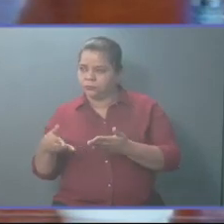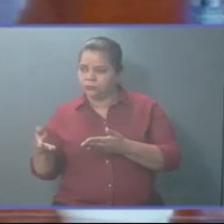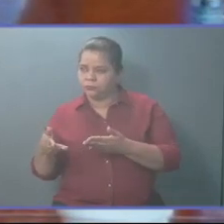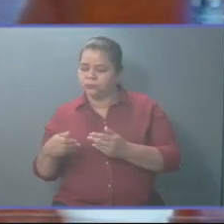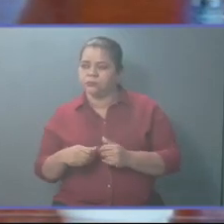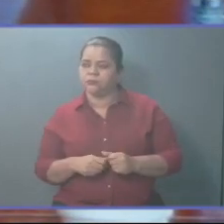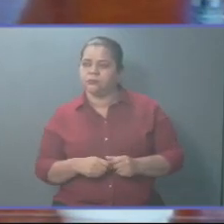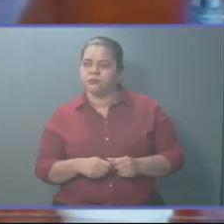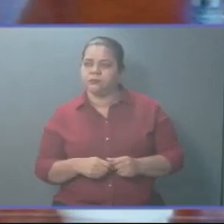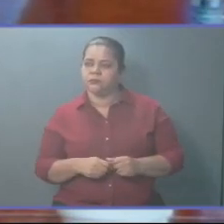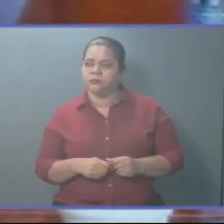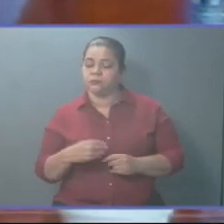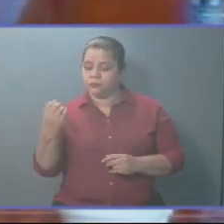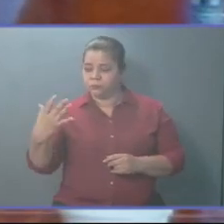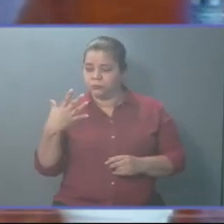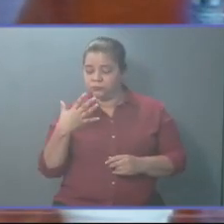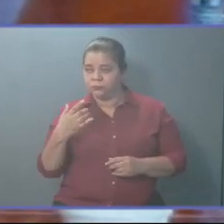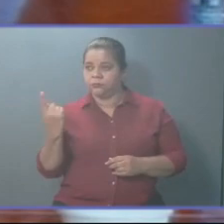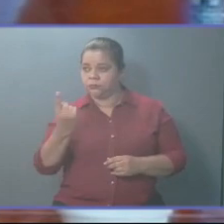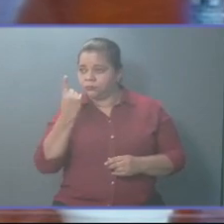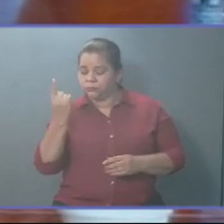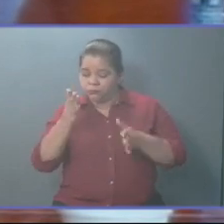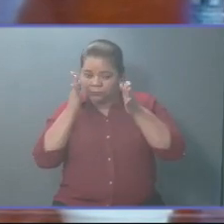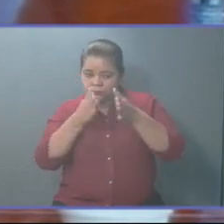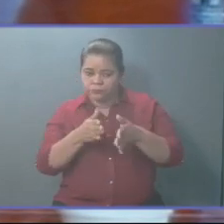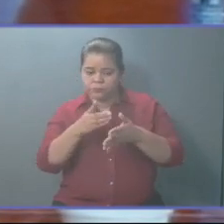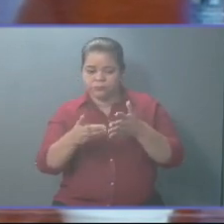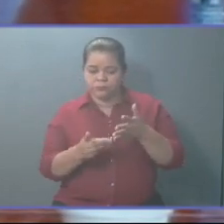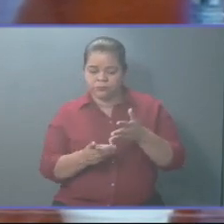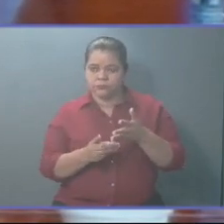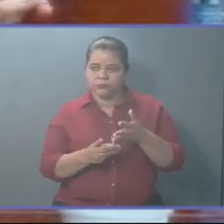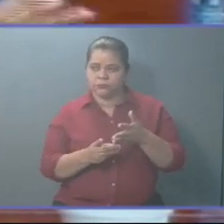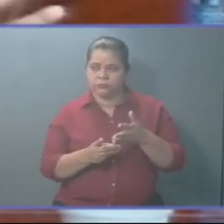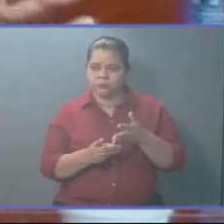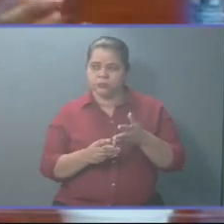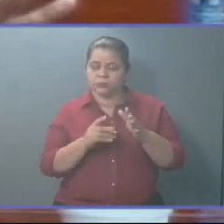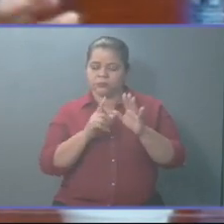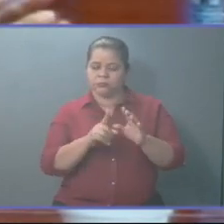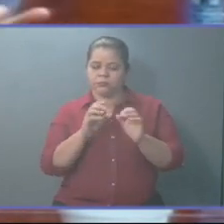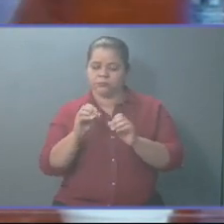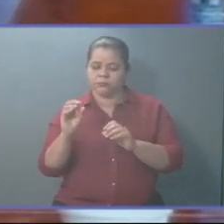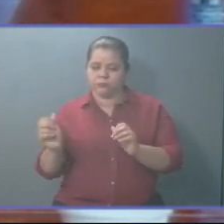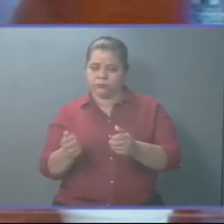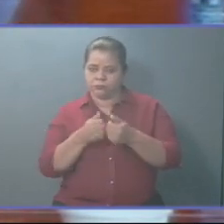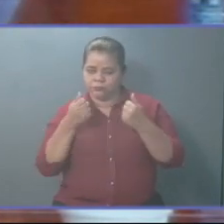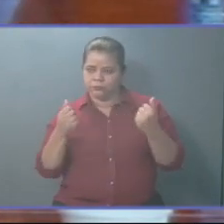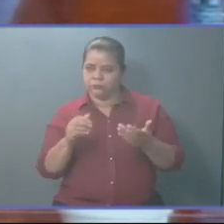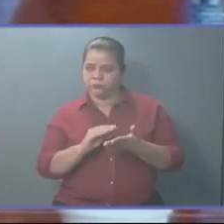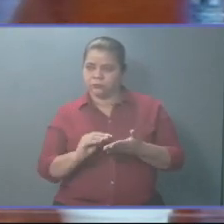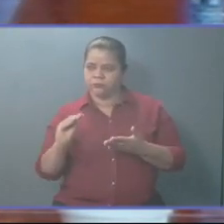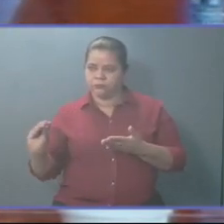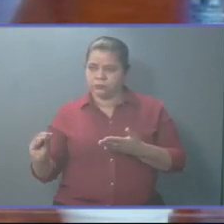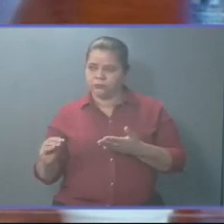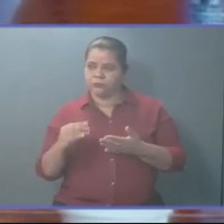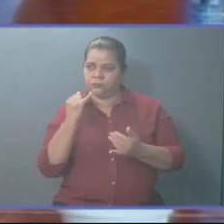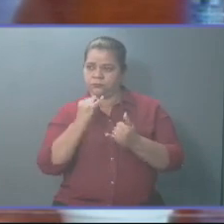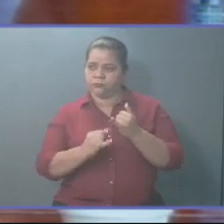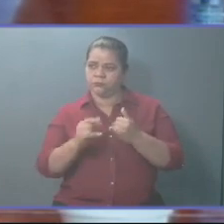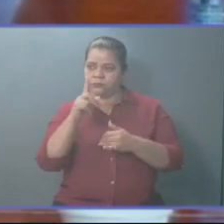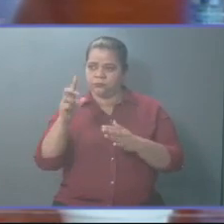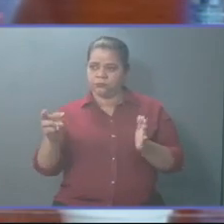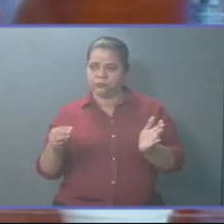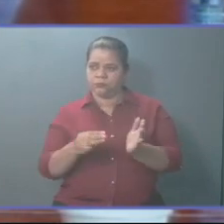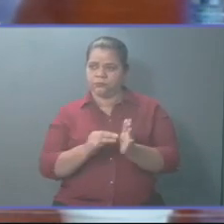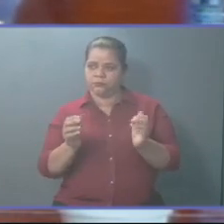pues nos dijeron posiblemente para el decreto del Fire Empresa, para los 600 millones que están destinados de los últimos 1.000 millones